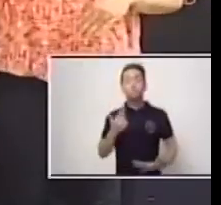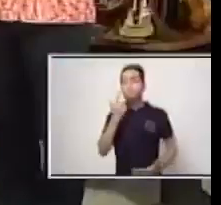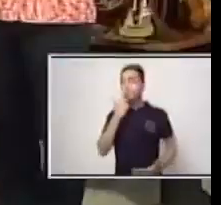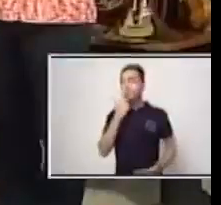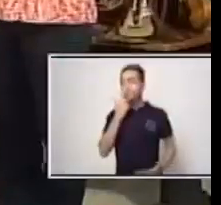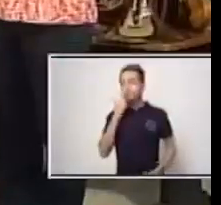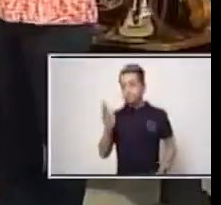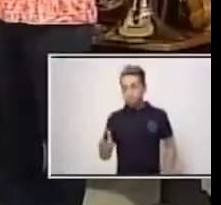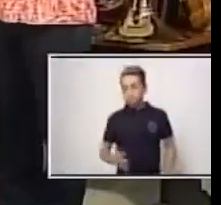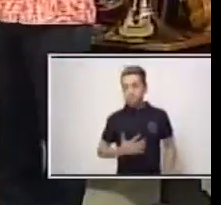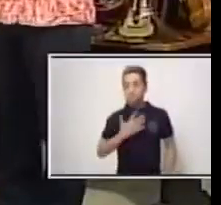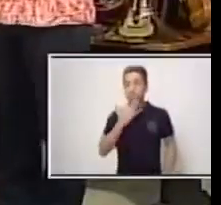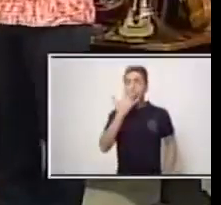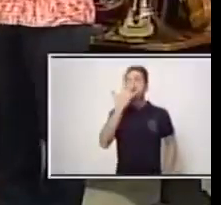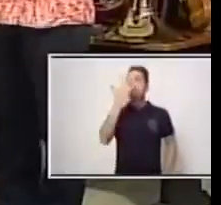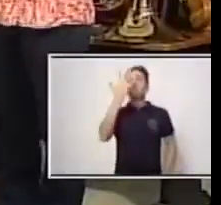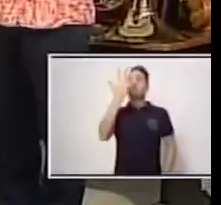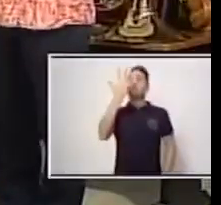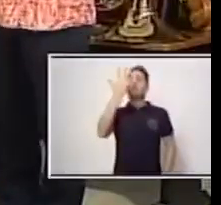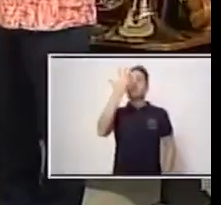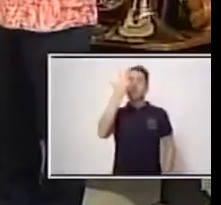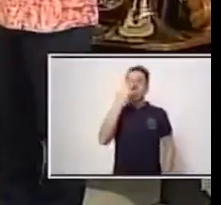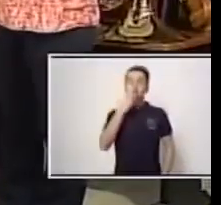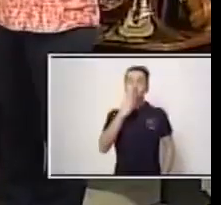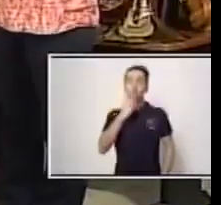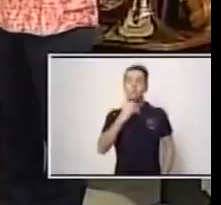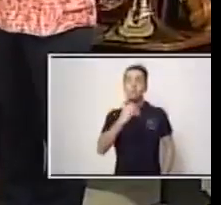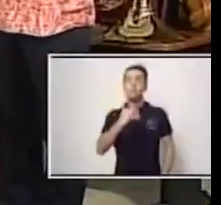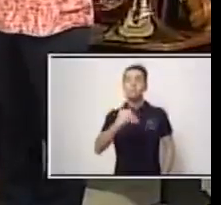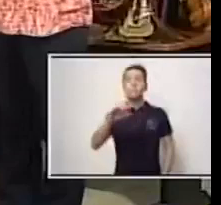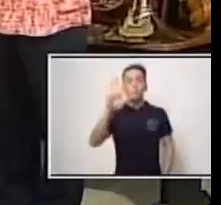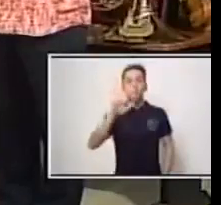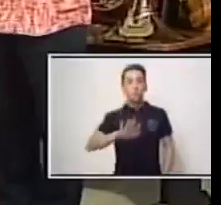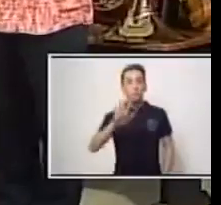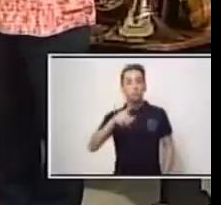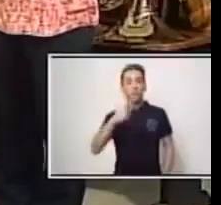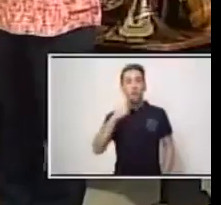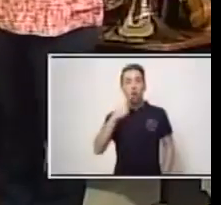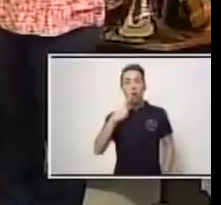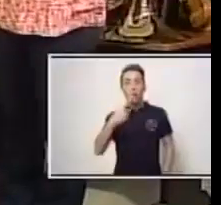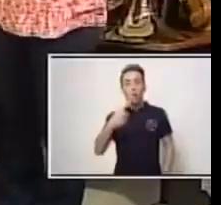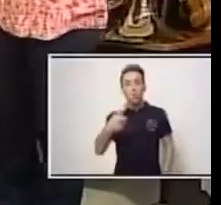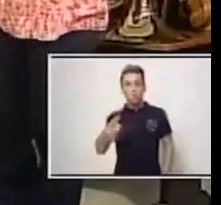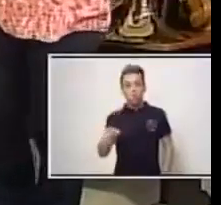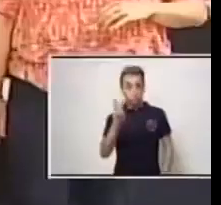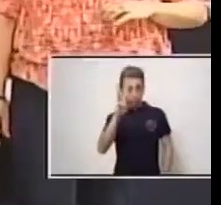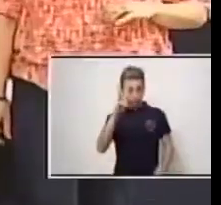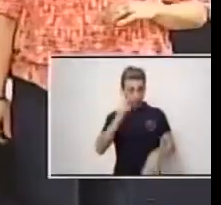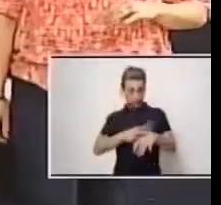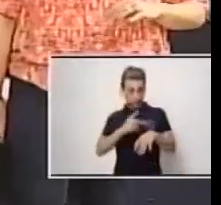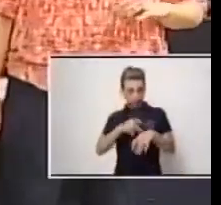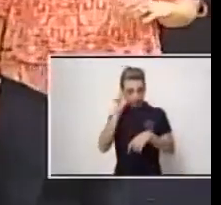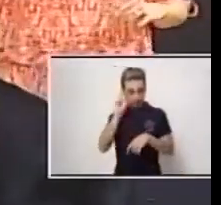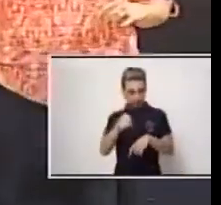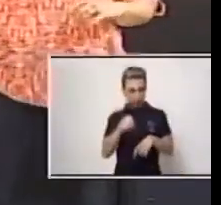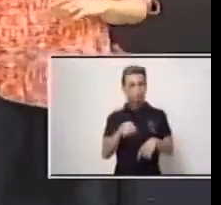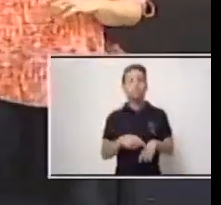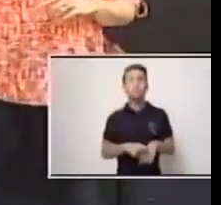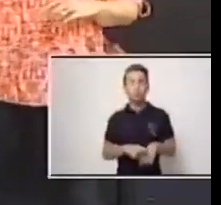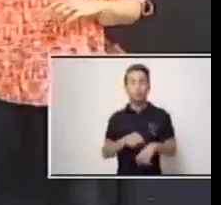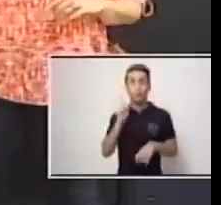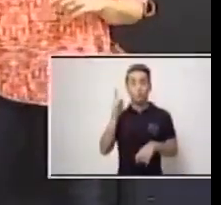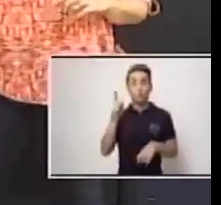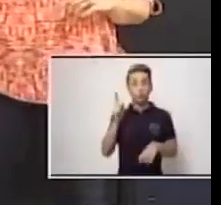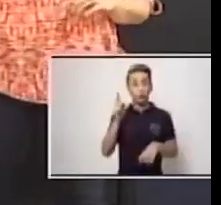nariz y vamos a exhalar lentamente por la boca. Vamos a hacerlo 3 veces. ¿Listos?